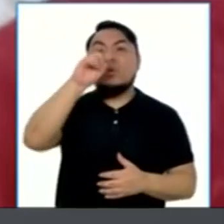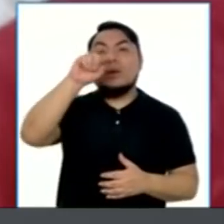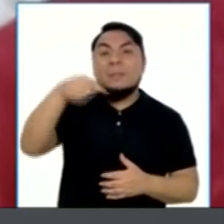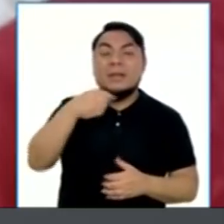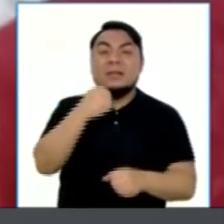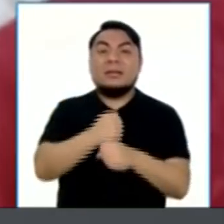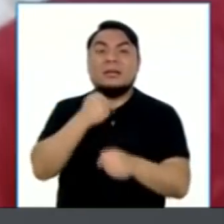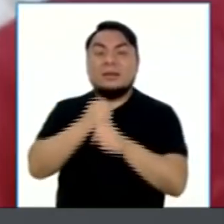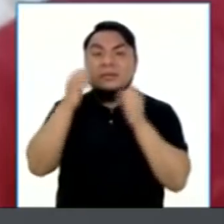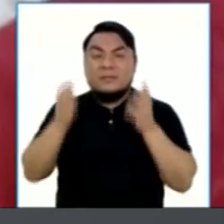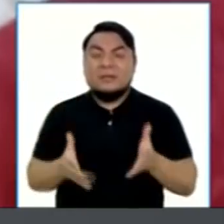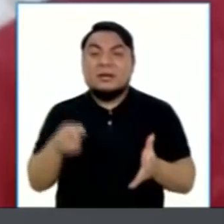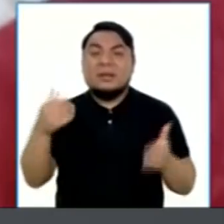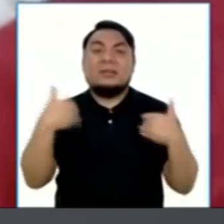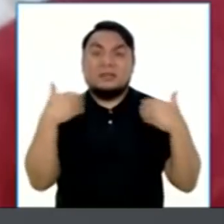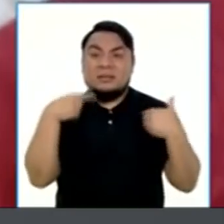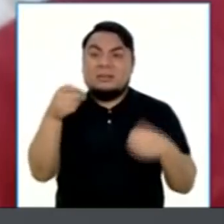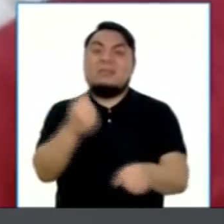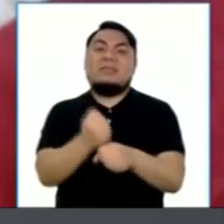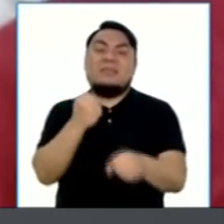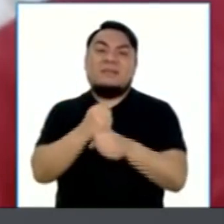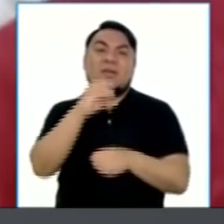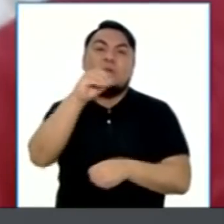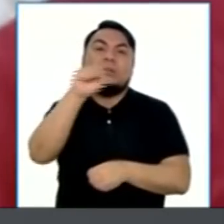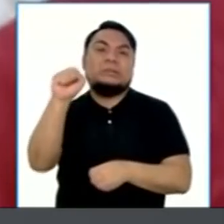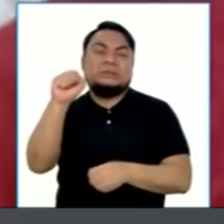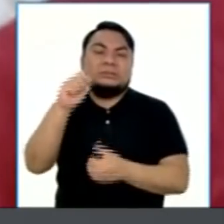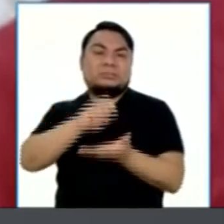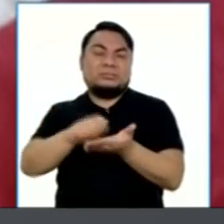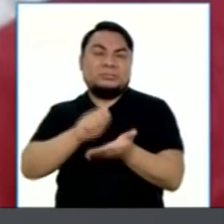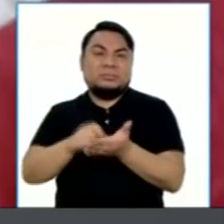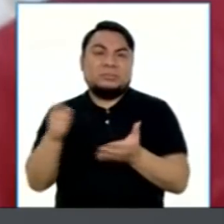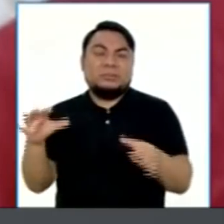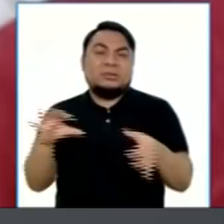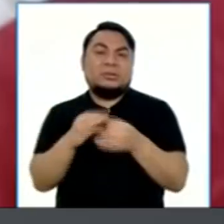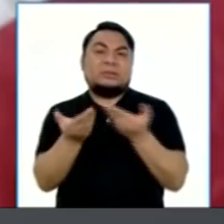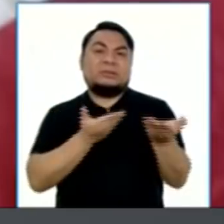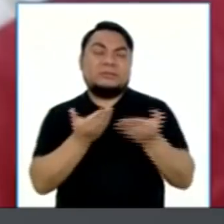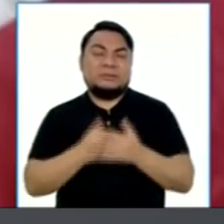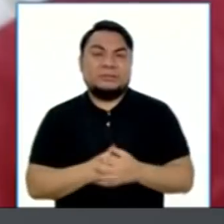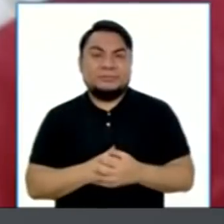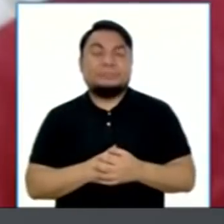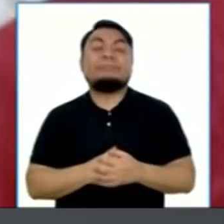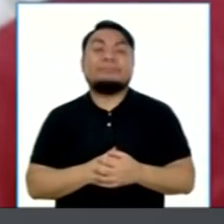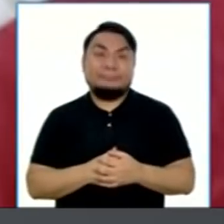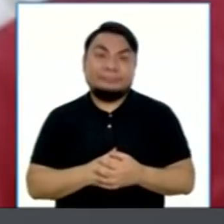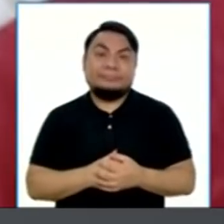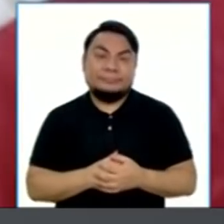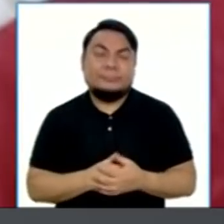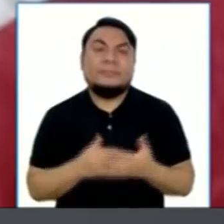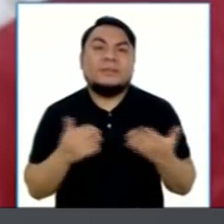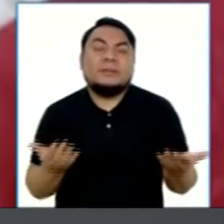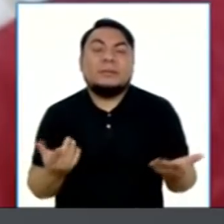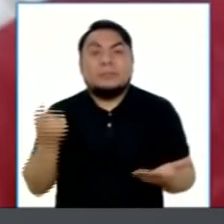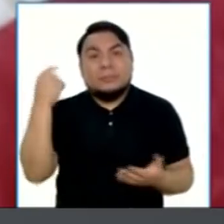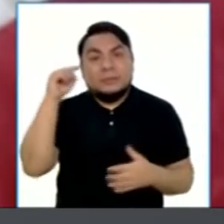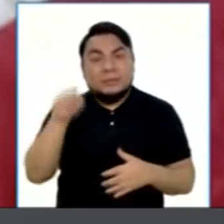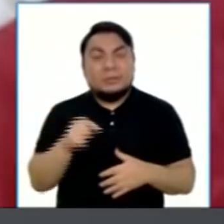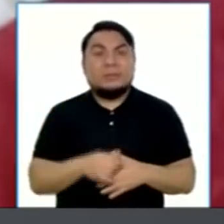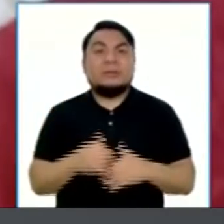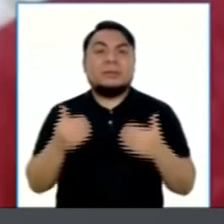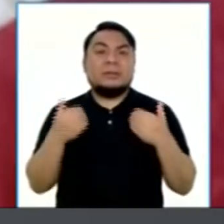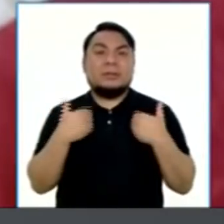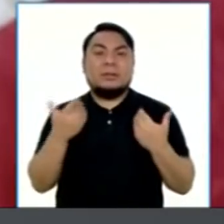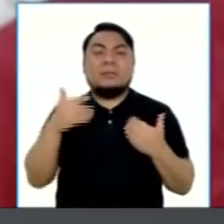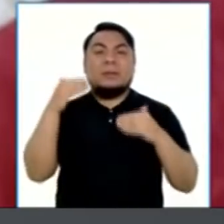40.000 trabajadores tienen este tipo de locación con orden de servicio, ¿no? Y para ello